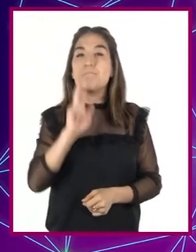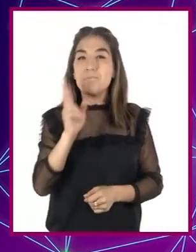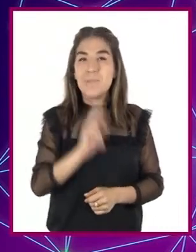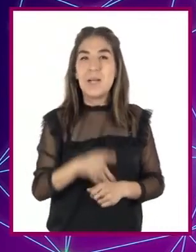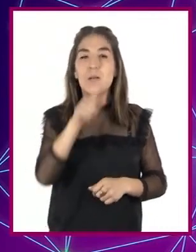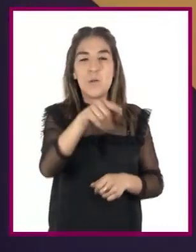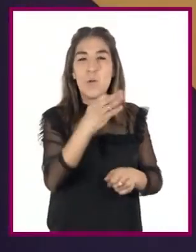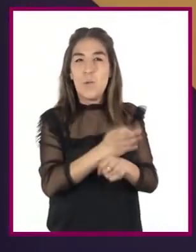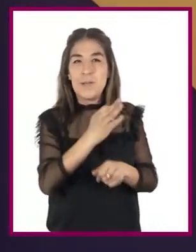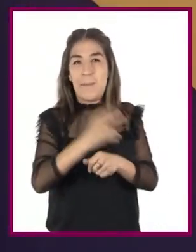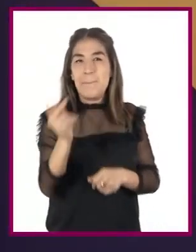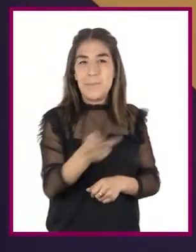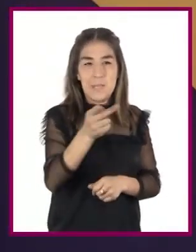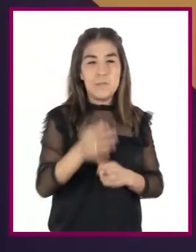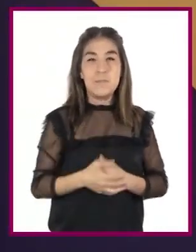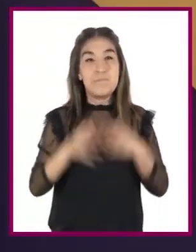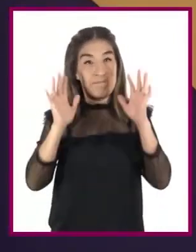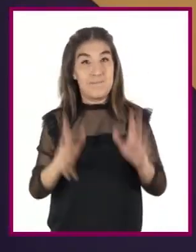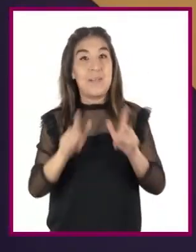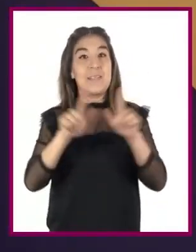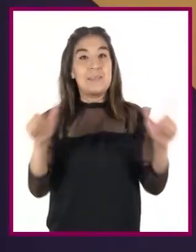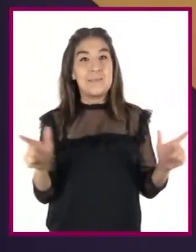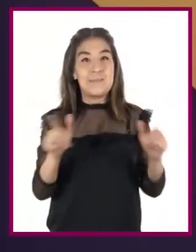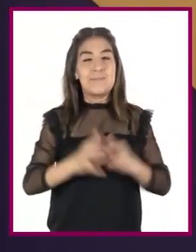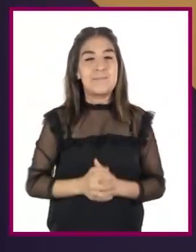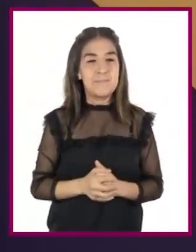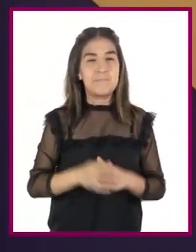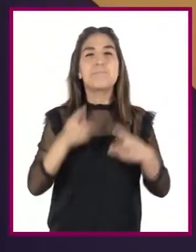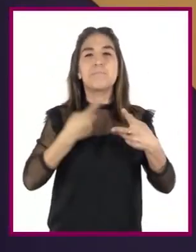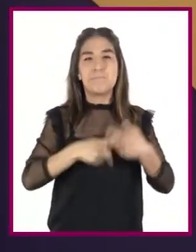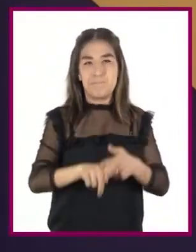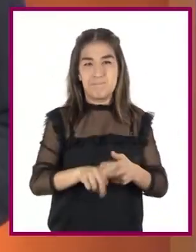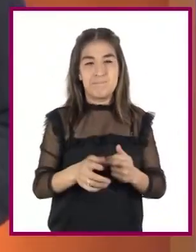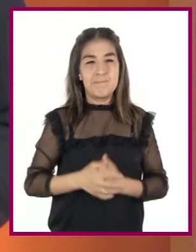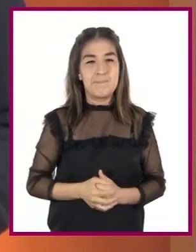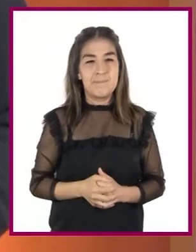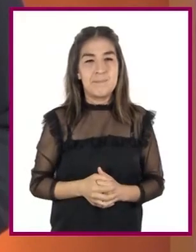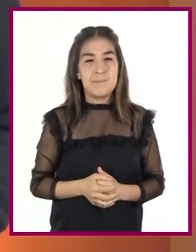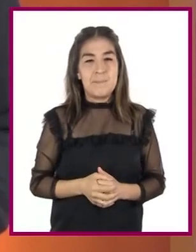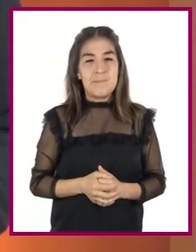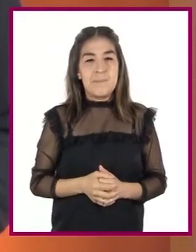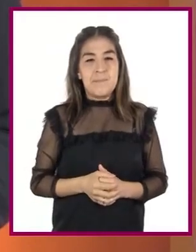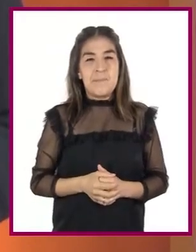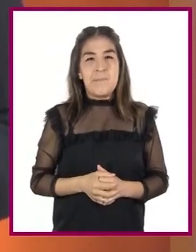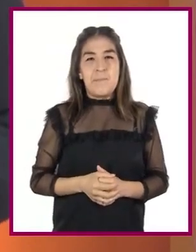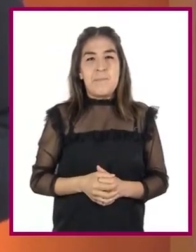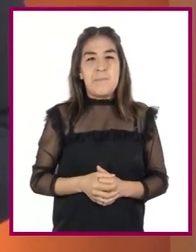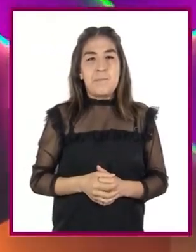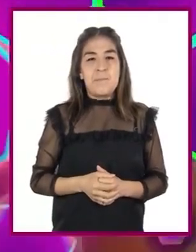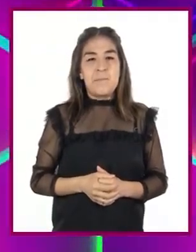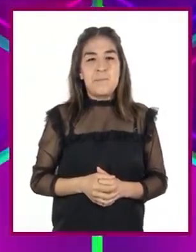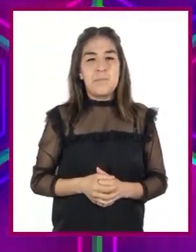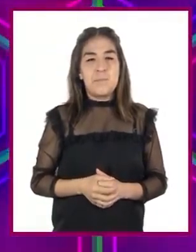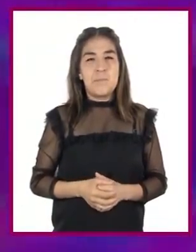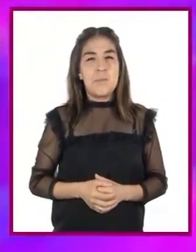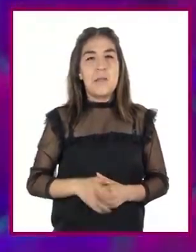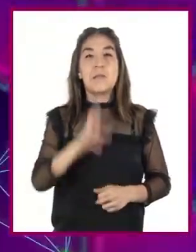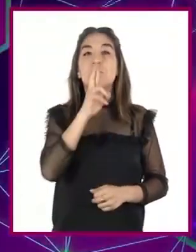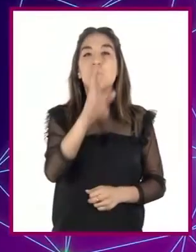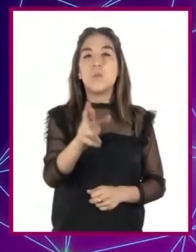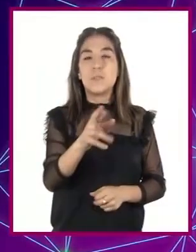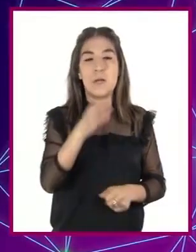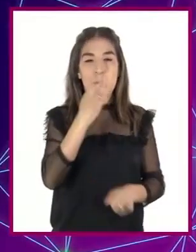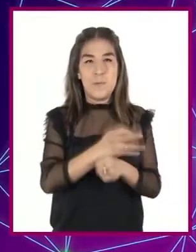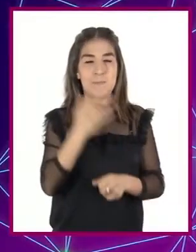las afirmaciones. ¿Están listas y listos? Comencemos. Las afirmaciones son las siguientes. En